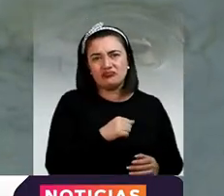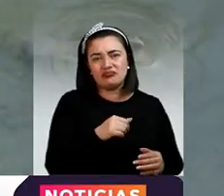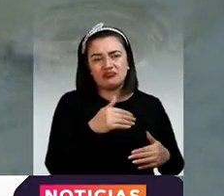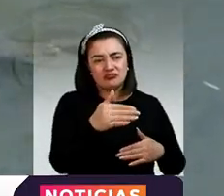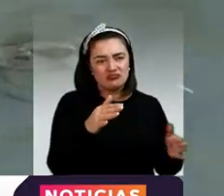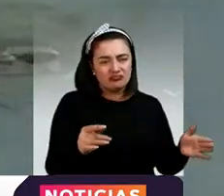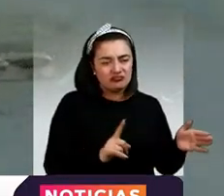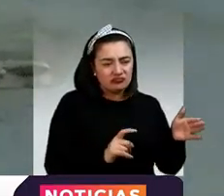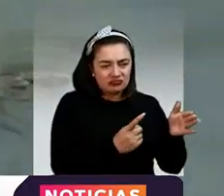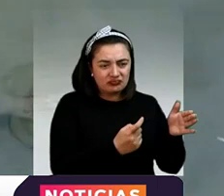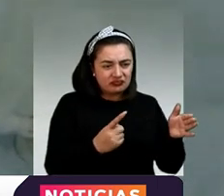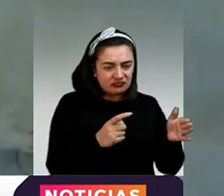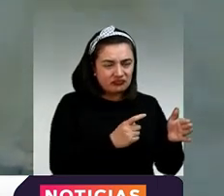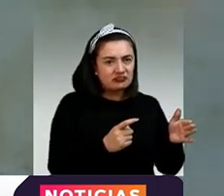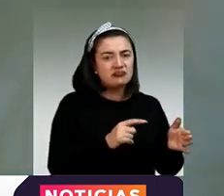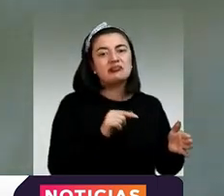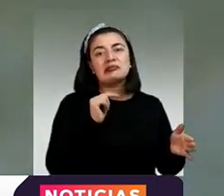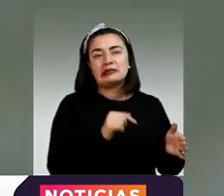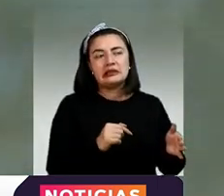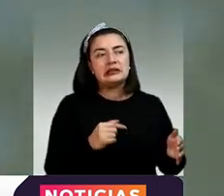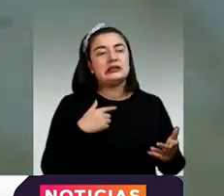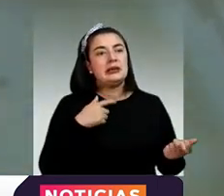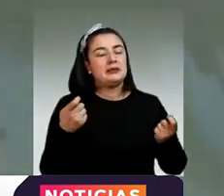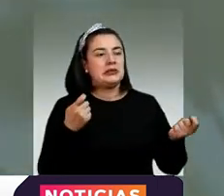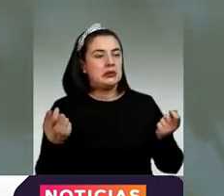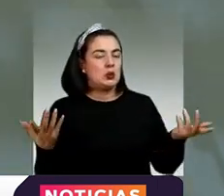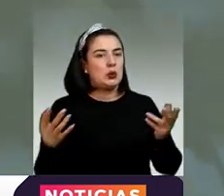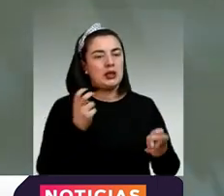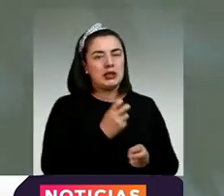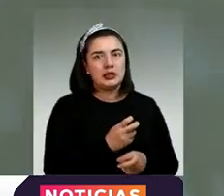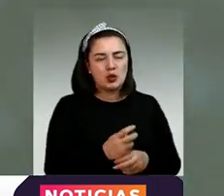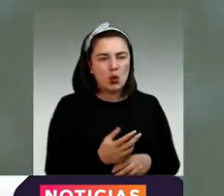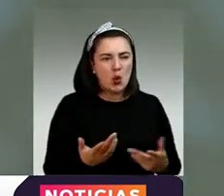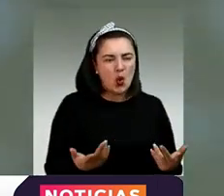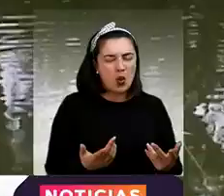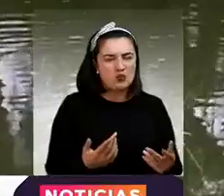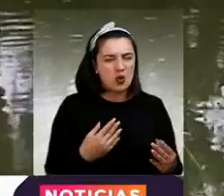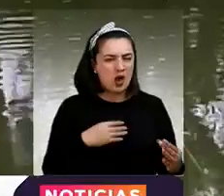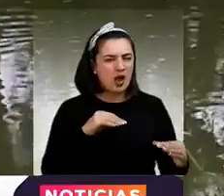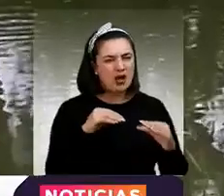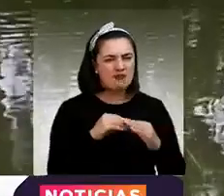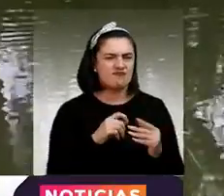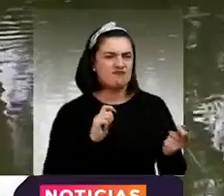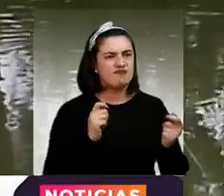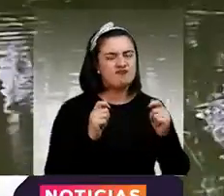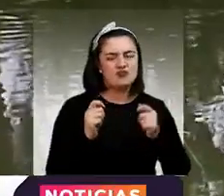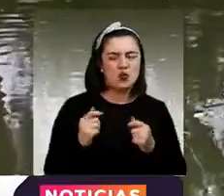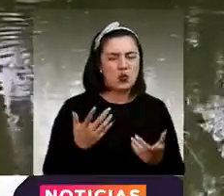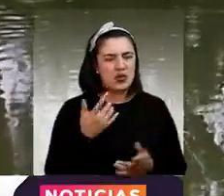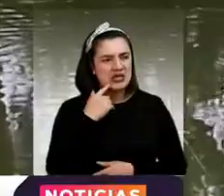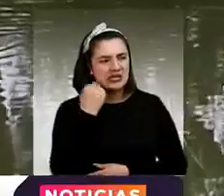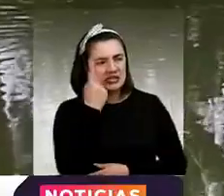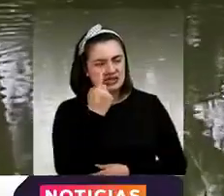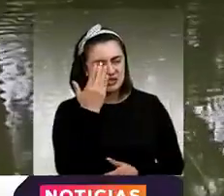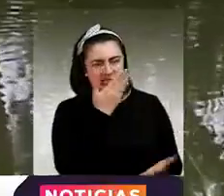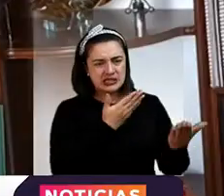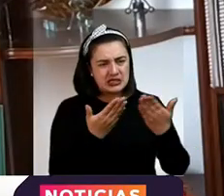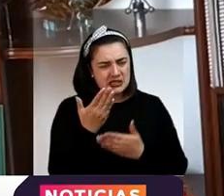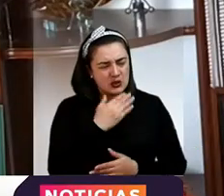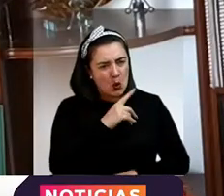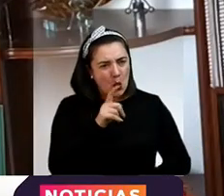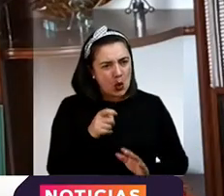reto que tienen las autoridades ambientales es entender su capacidad de adaptación por lo que se debe estudiar de manera integral